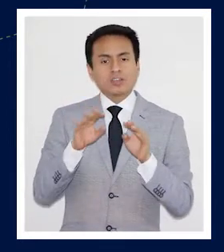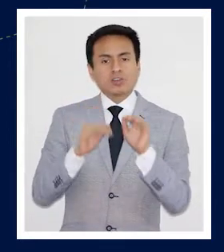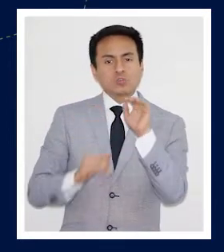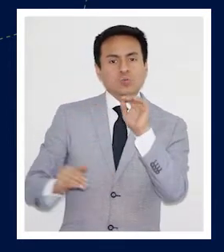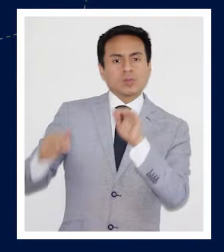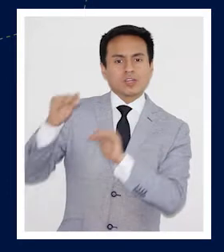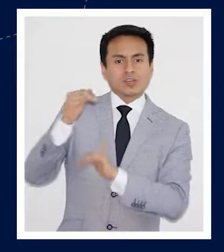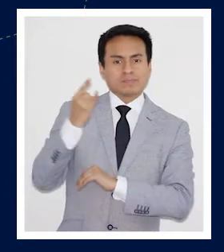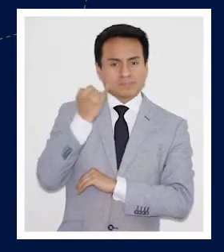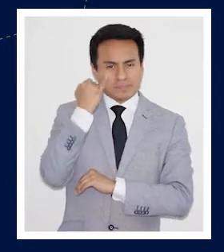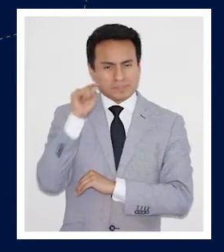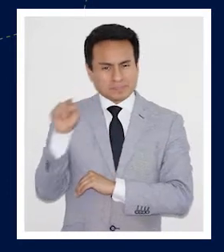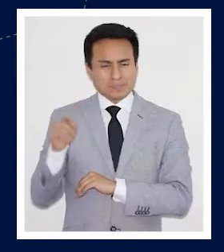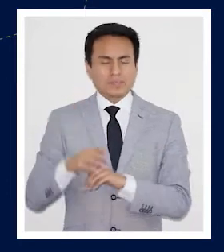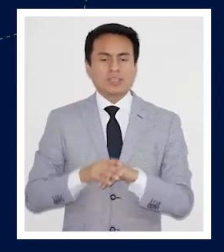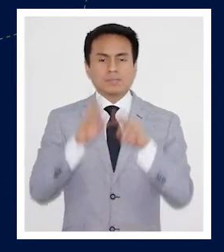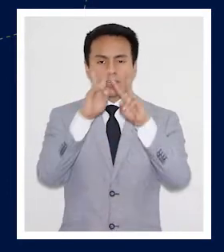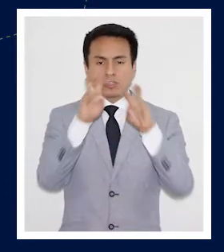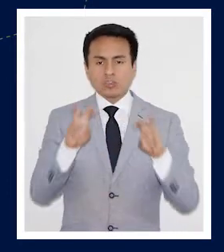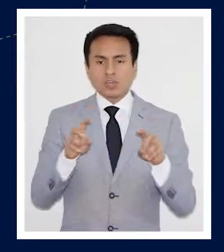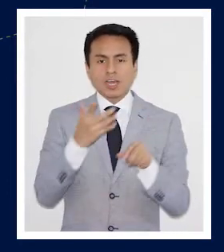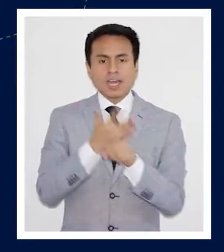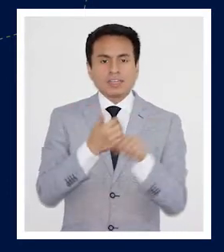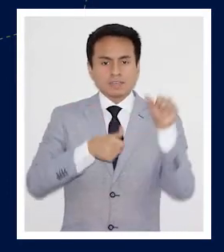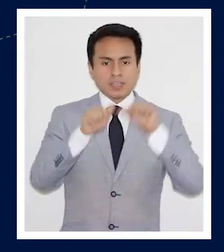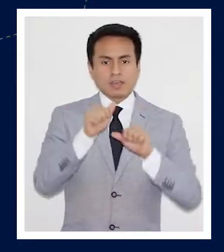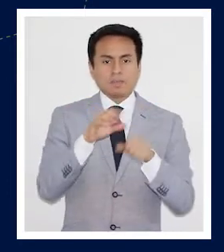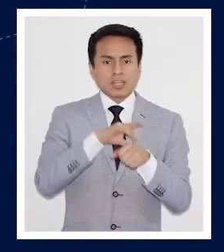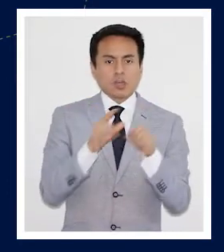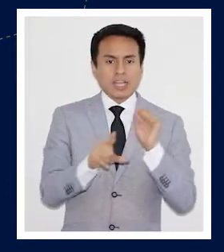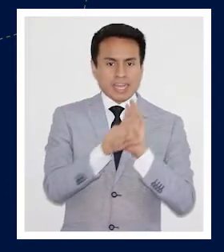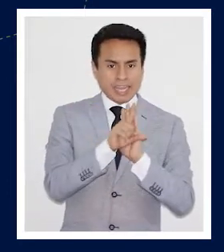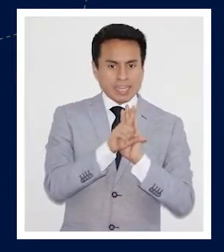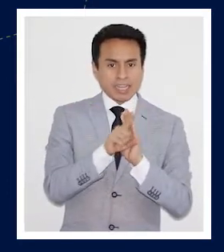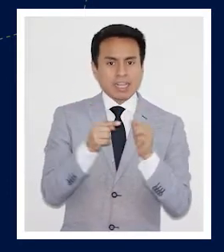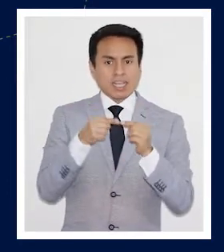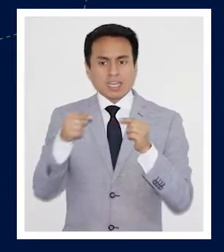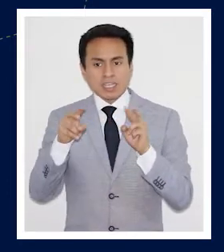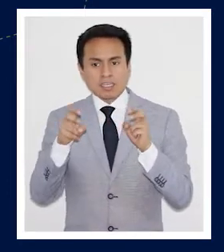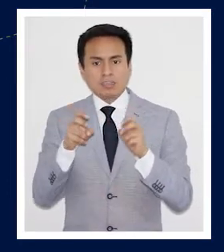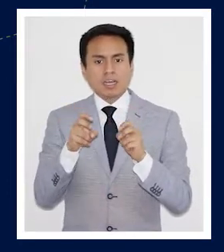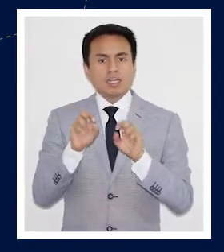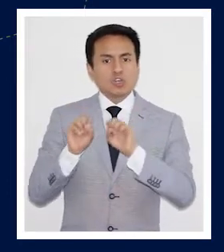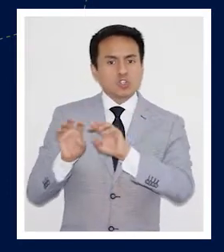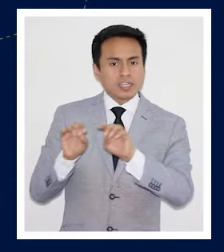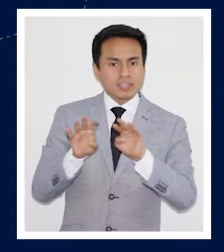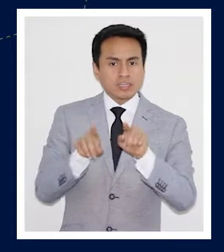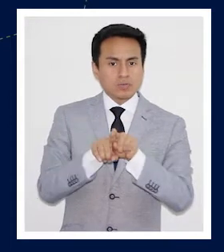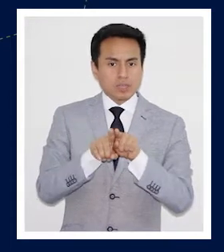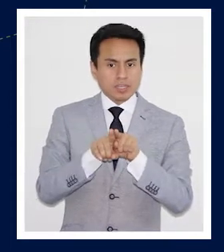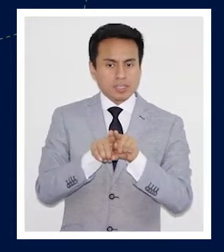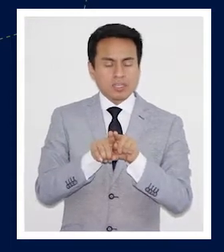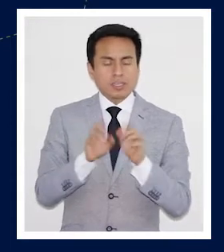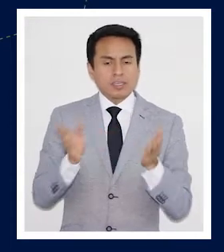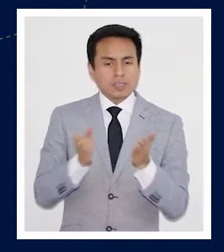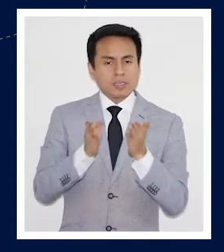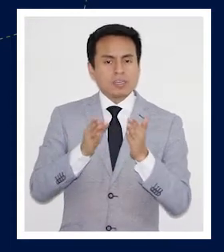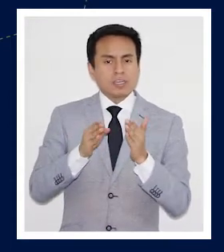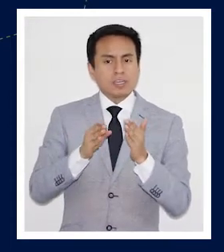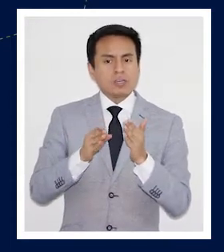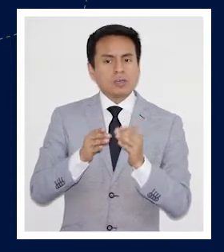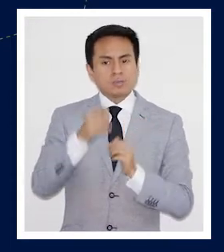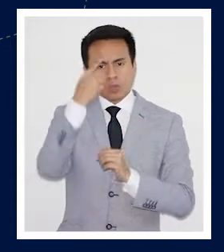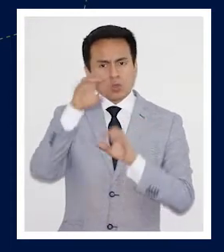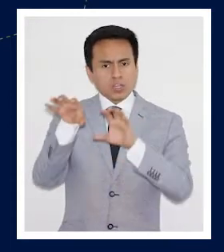instituciones de educación superior, investigación científica médico-legal, extensión y docencia, formar y